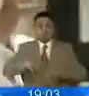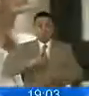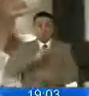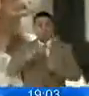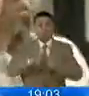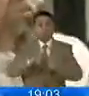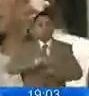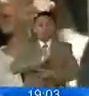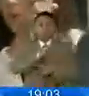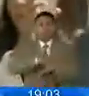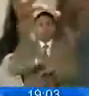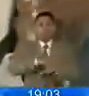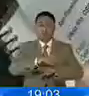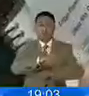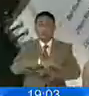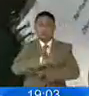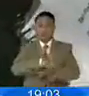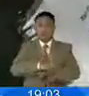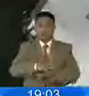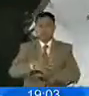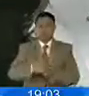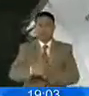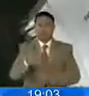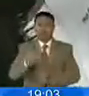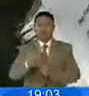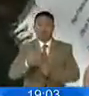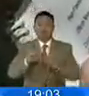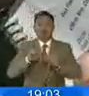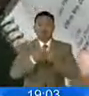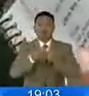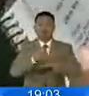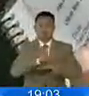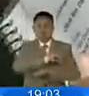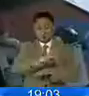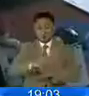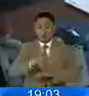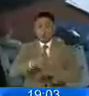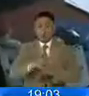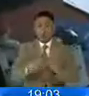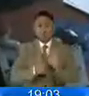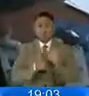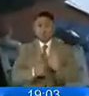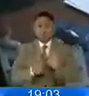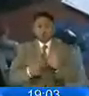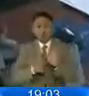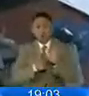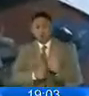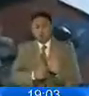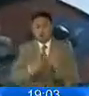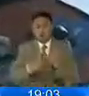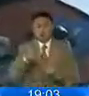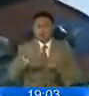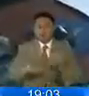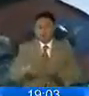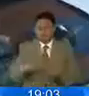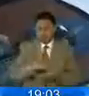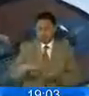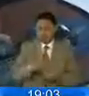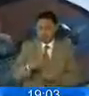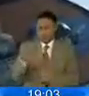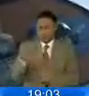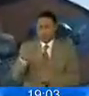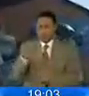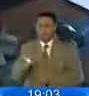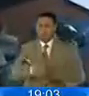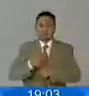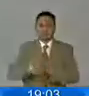Fiscalía General del Estado. Ahí el legislador entregó un informe donde se señalarían supuestas irregularidades en los precios de venta